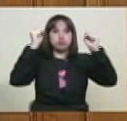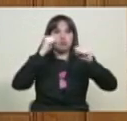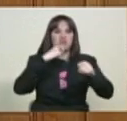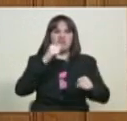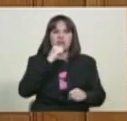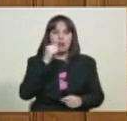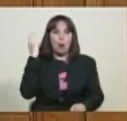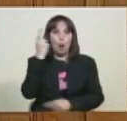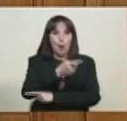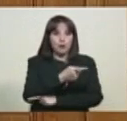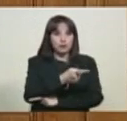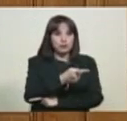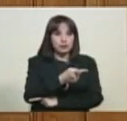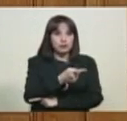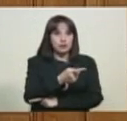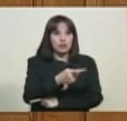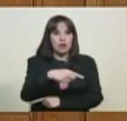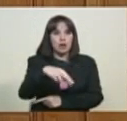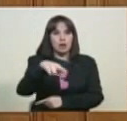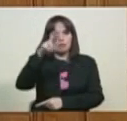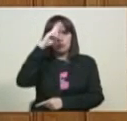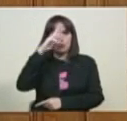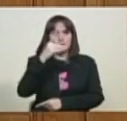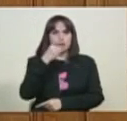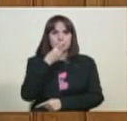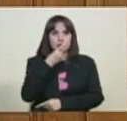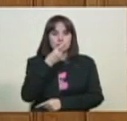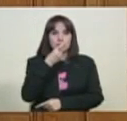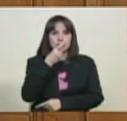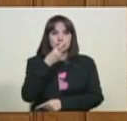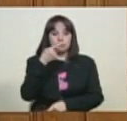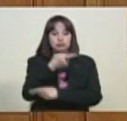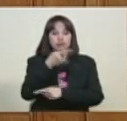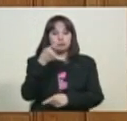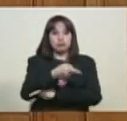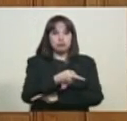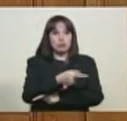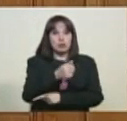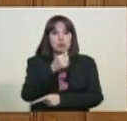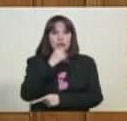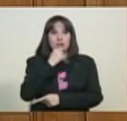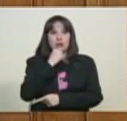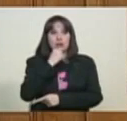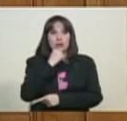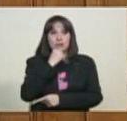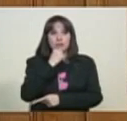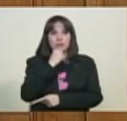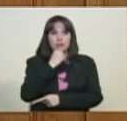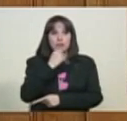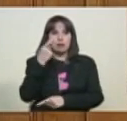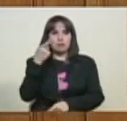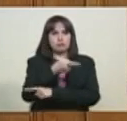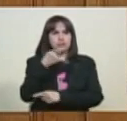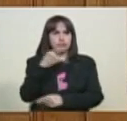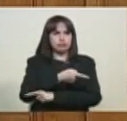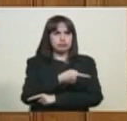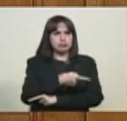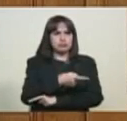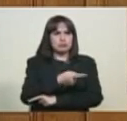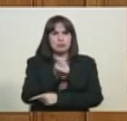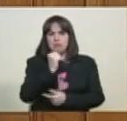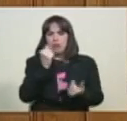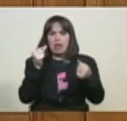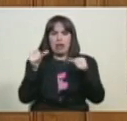fue desde República Dominicana, el dictador, sangriento dictador de República